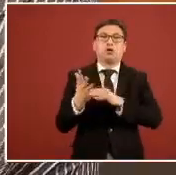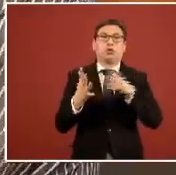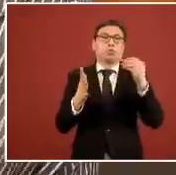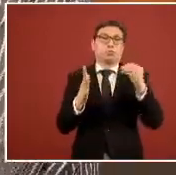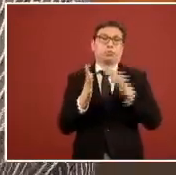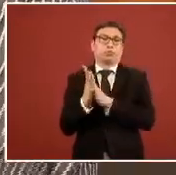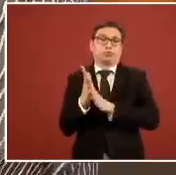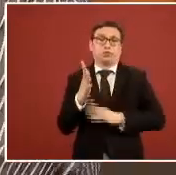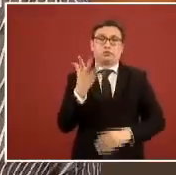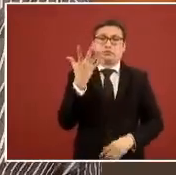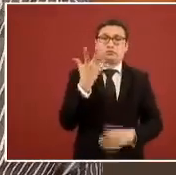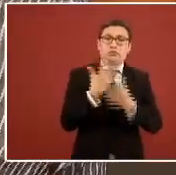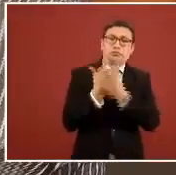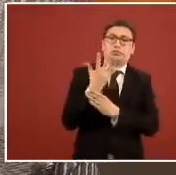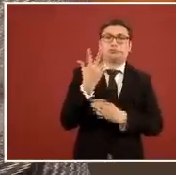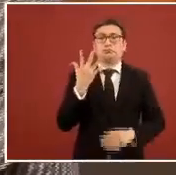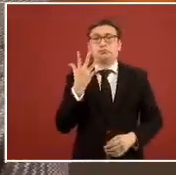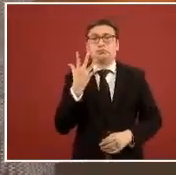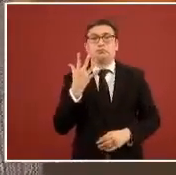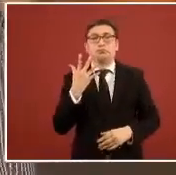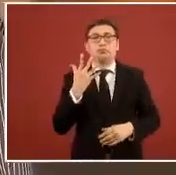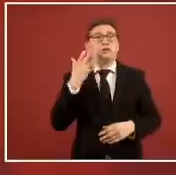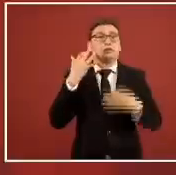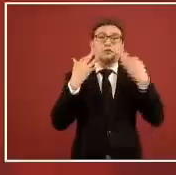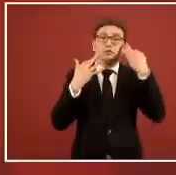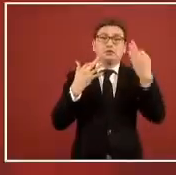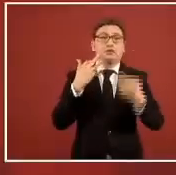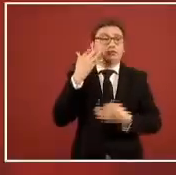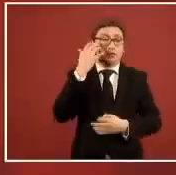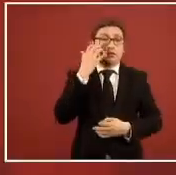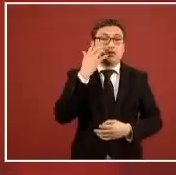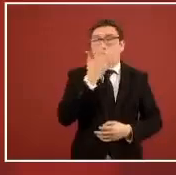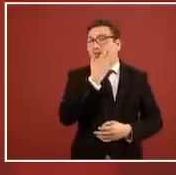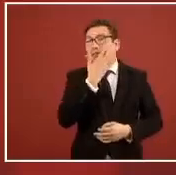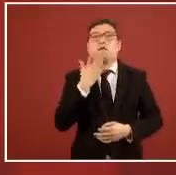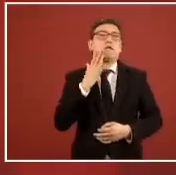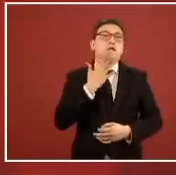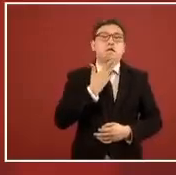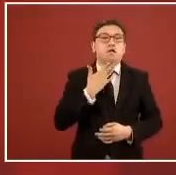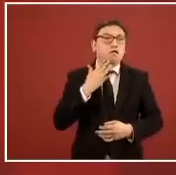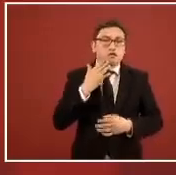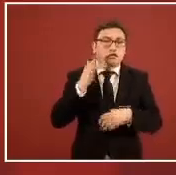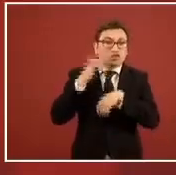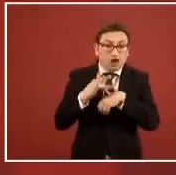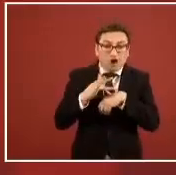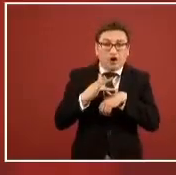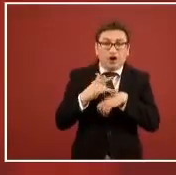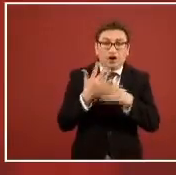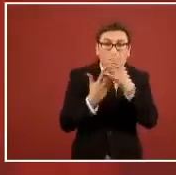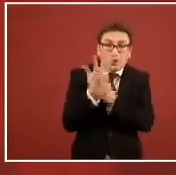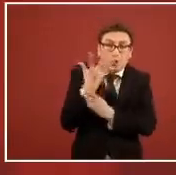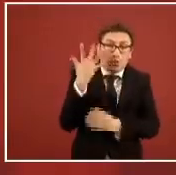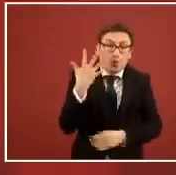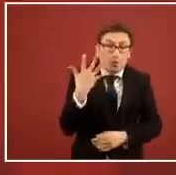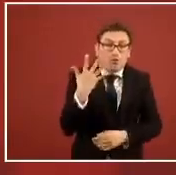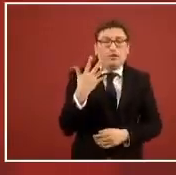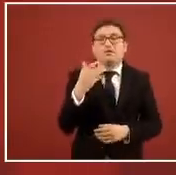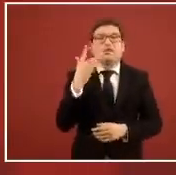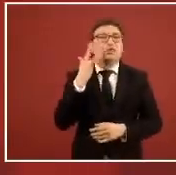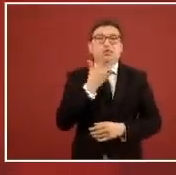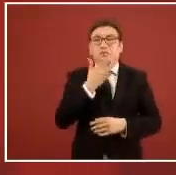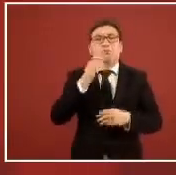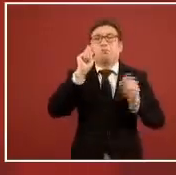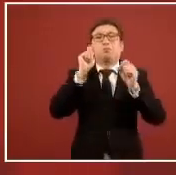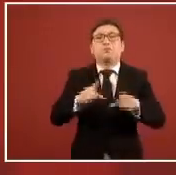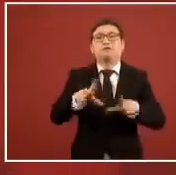me los pasó a la superficie del guante, más tarde cuando yo me talle los ojos o me toque la cara, con el guante también me